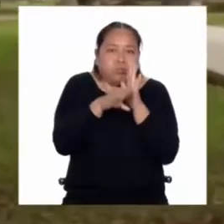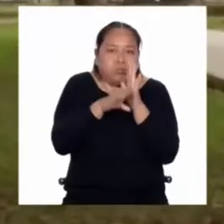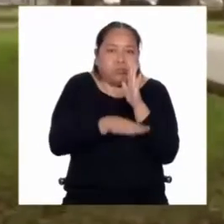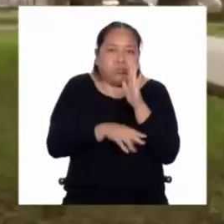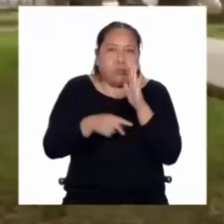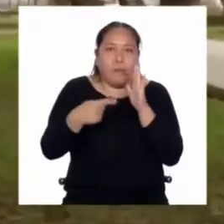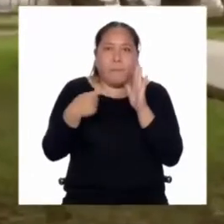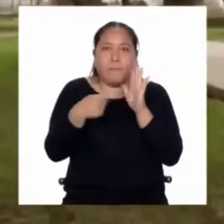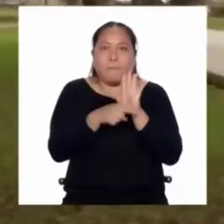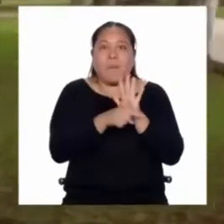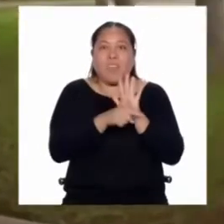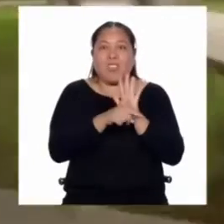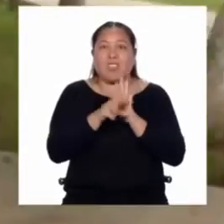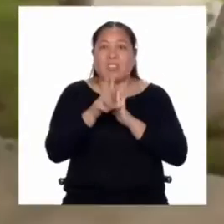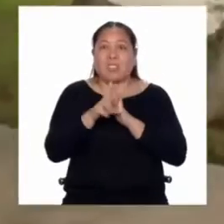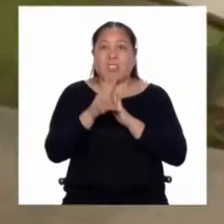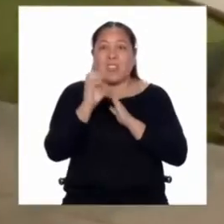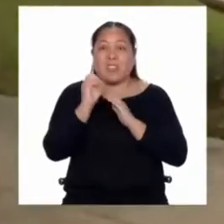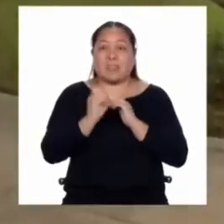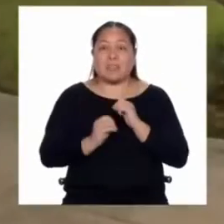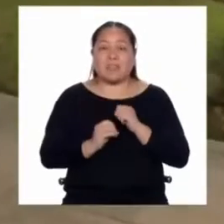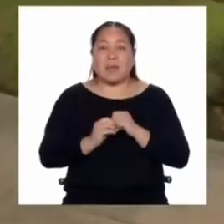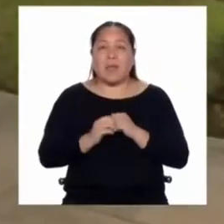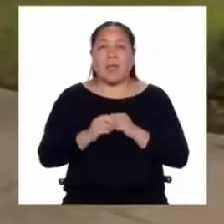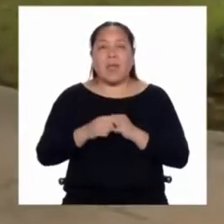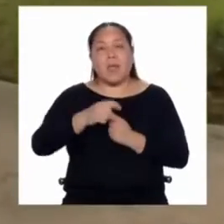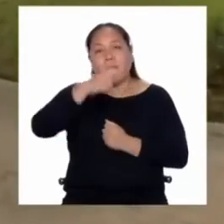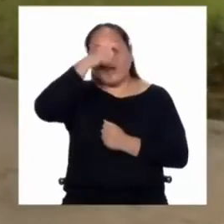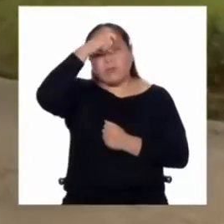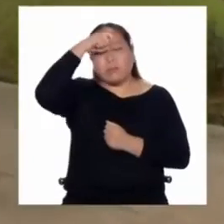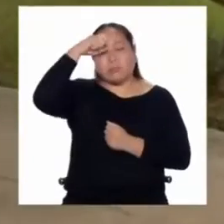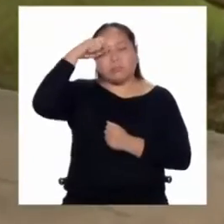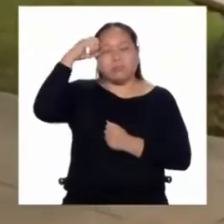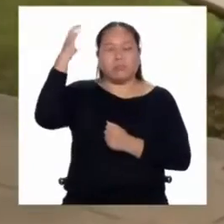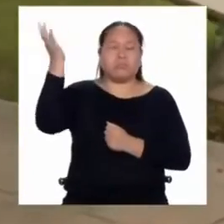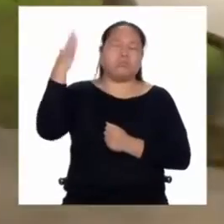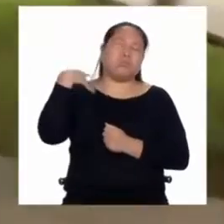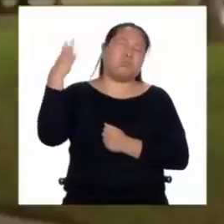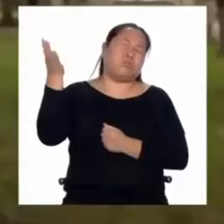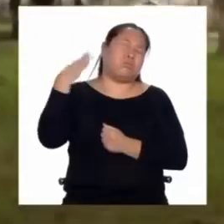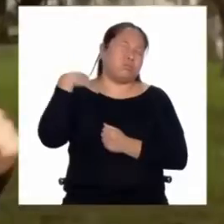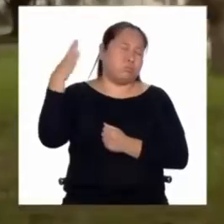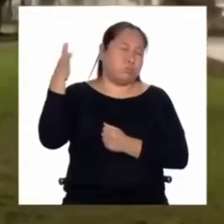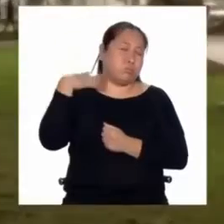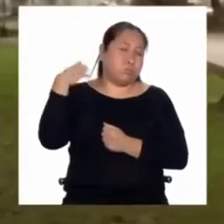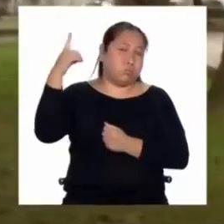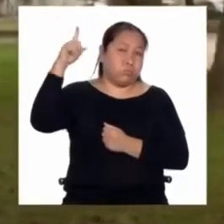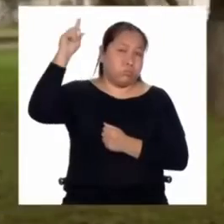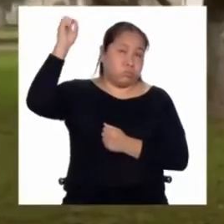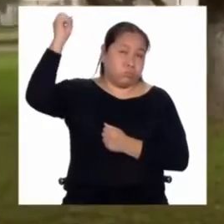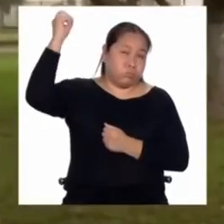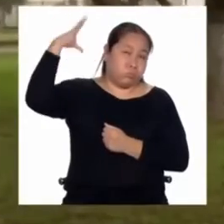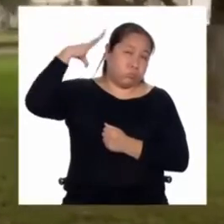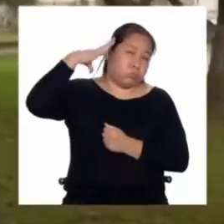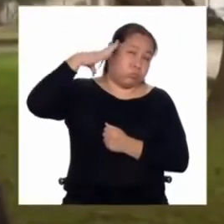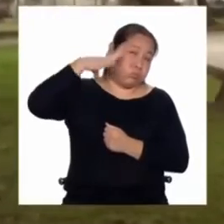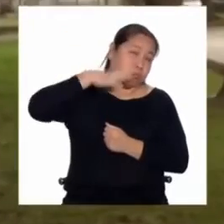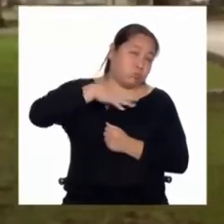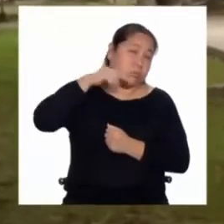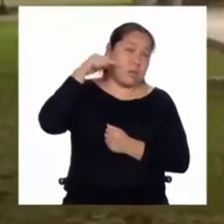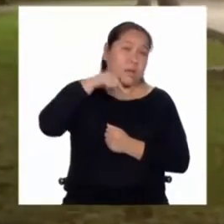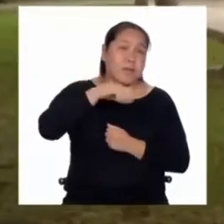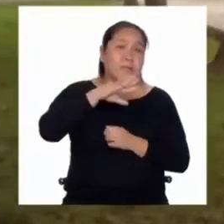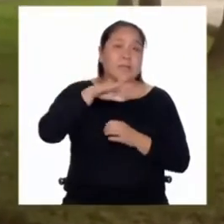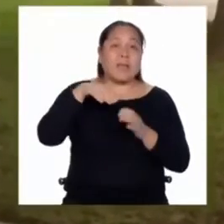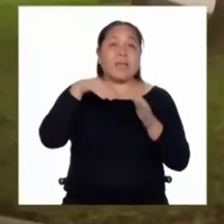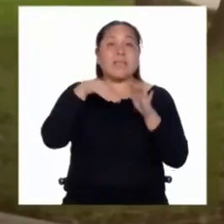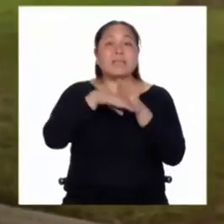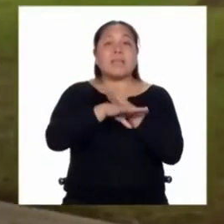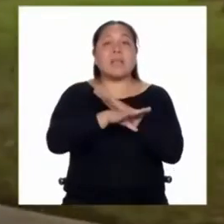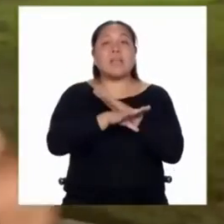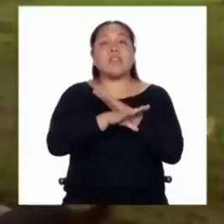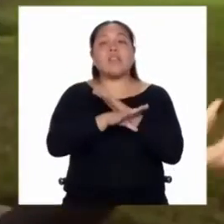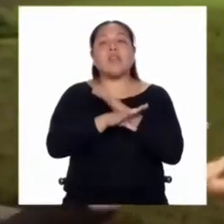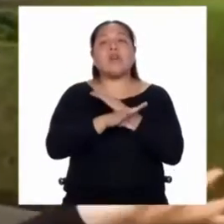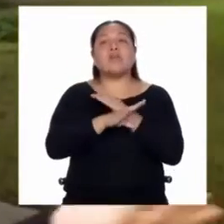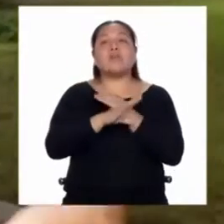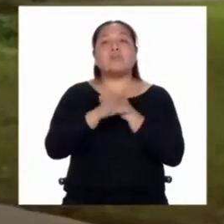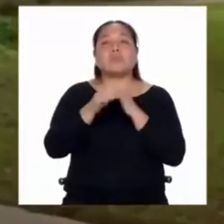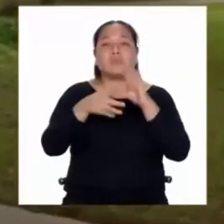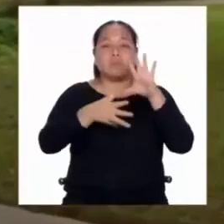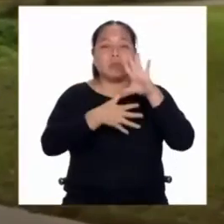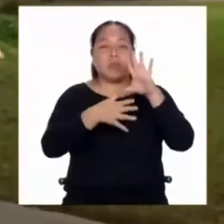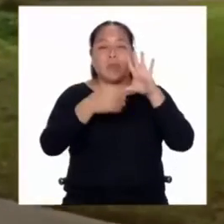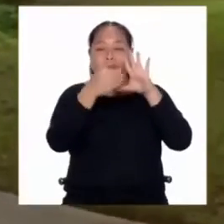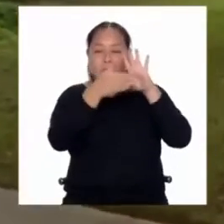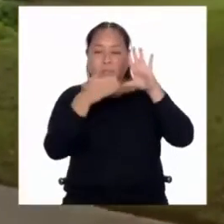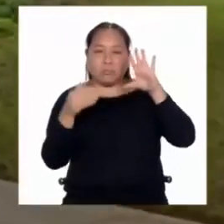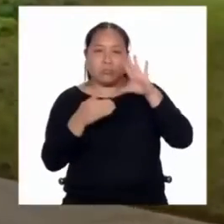-3 grados centígrados. En verano es muy caluroso y cálido. Este clima se localiza en el interior de los continentes y